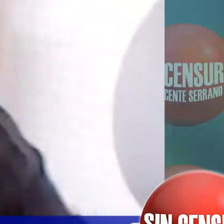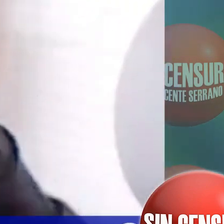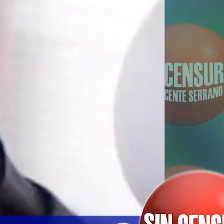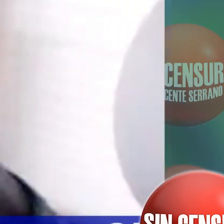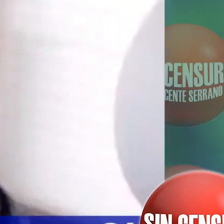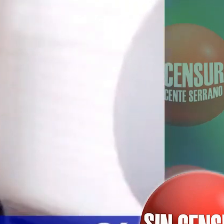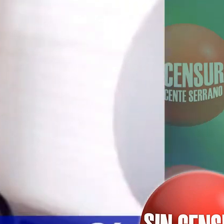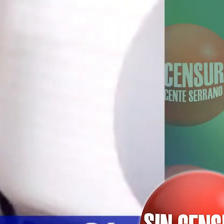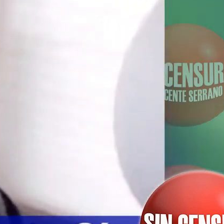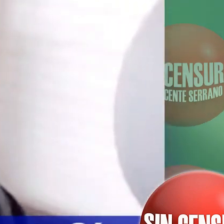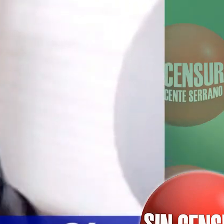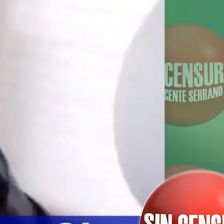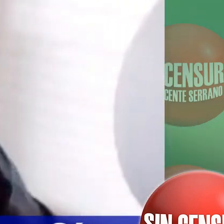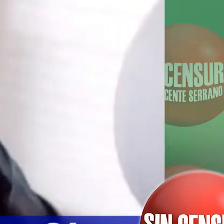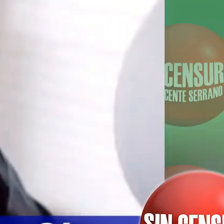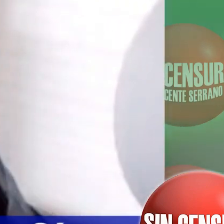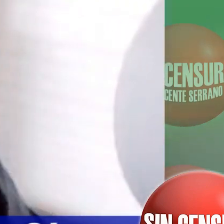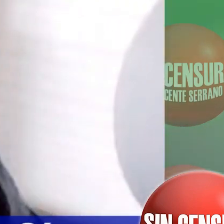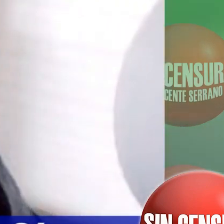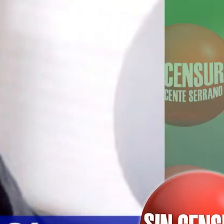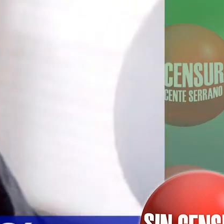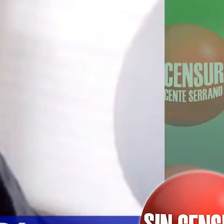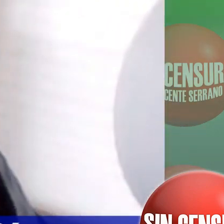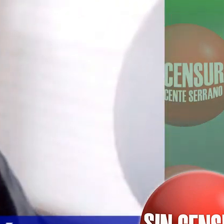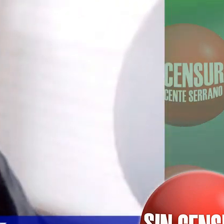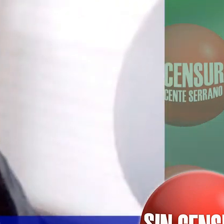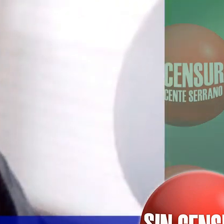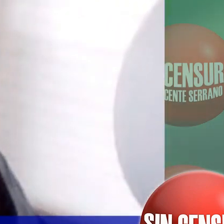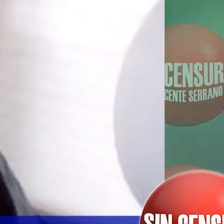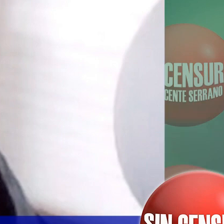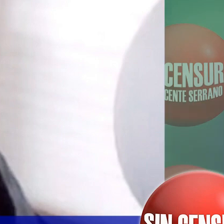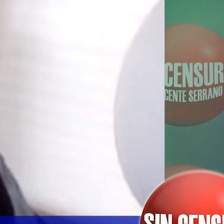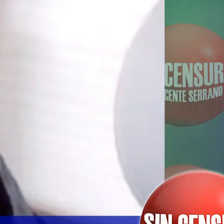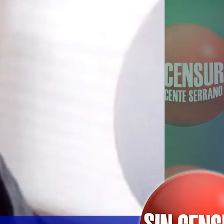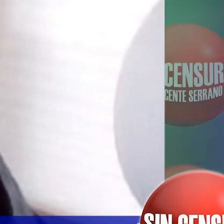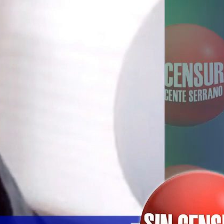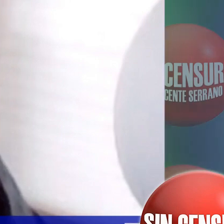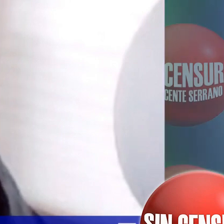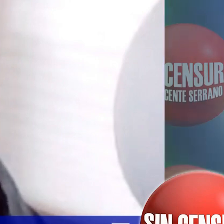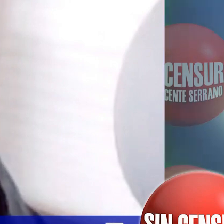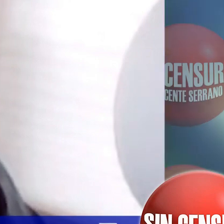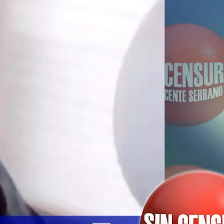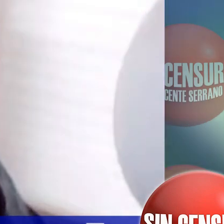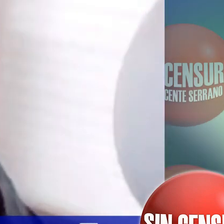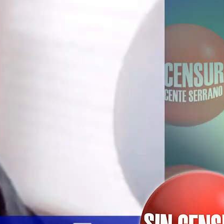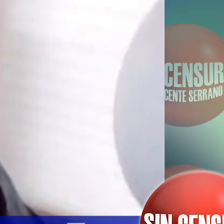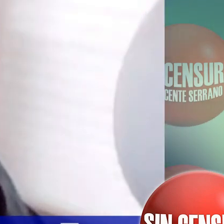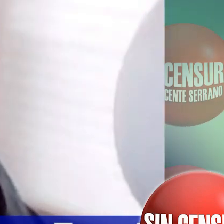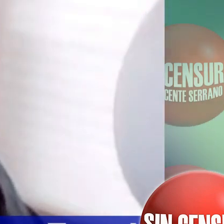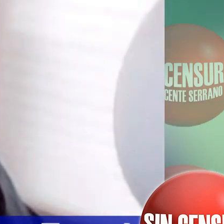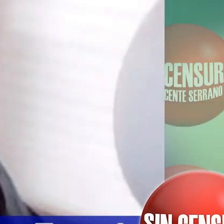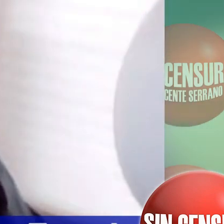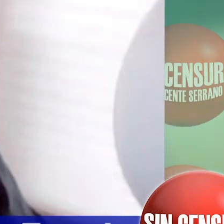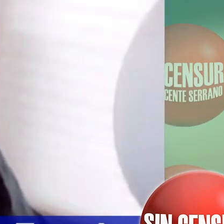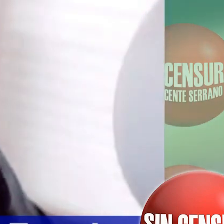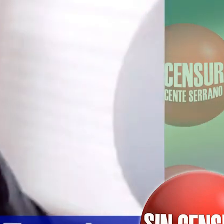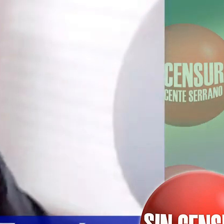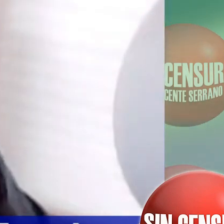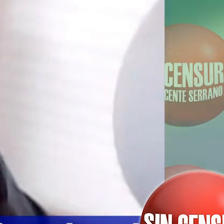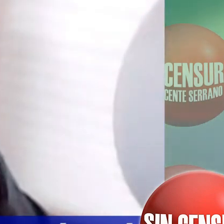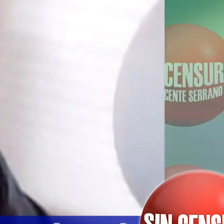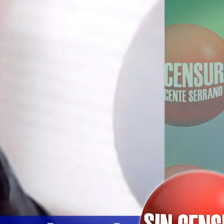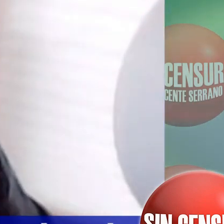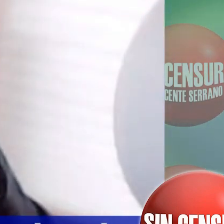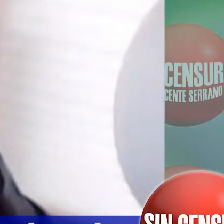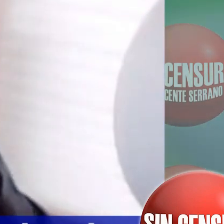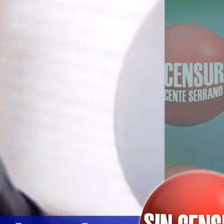precisamente desde el Centro de Producción de Programas Informativos y Especiales de la Presidencia, mientras el presidente da a conocer una serie de datos